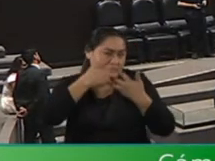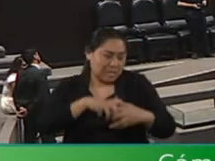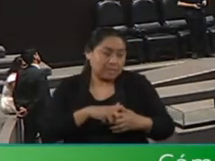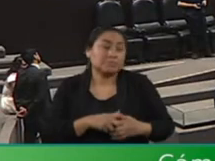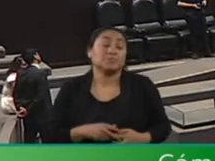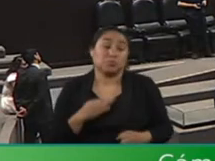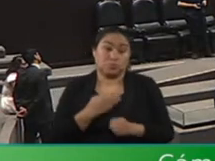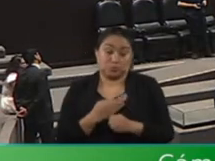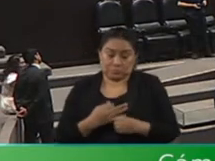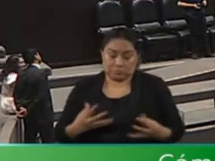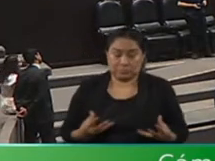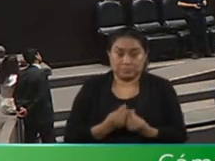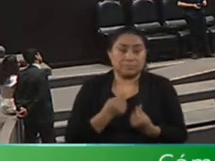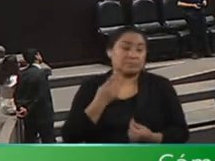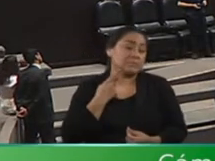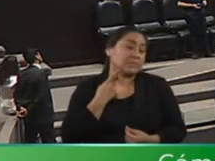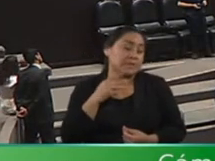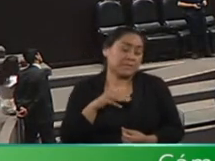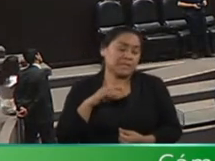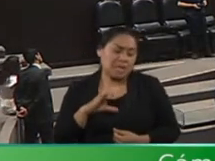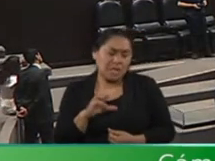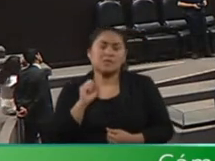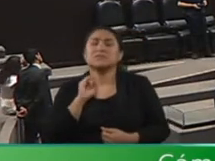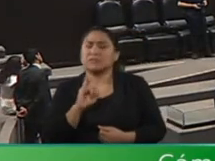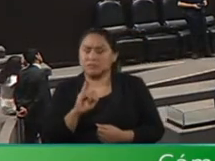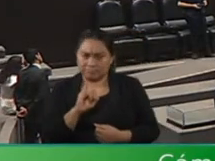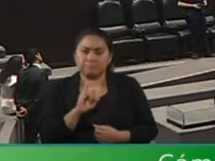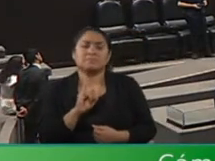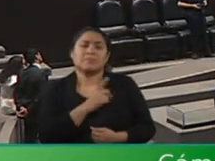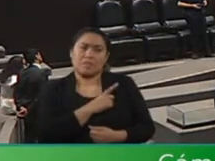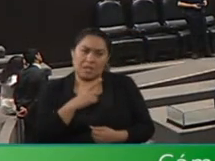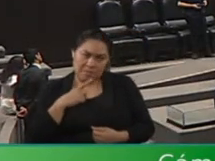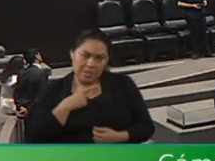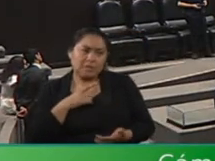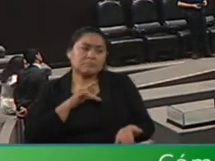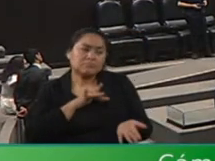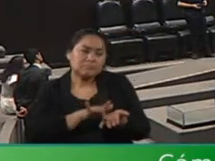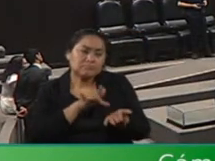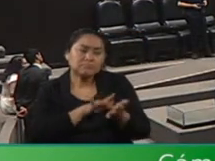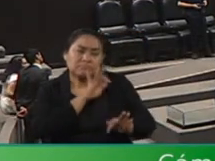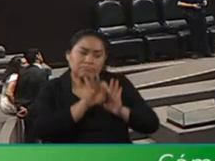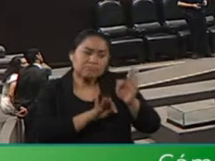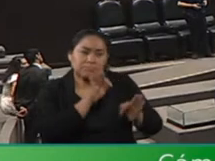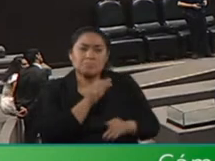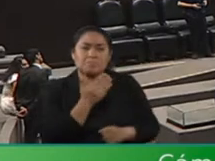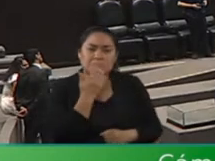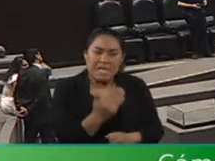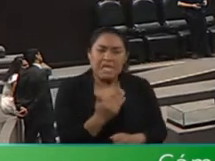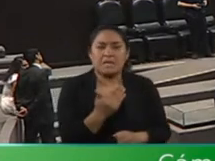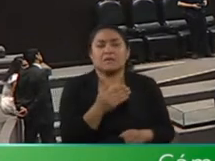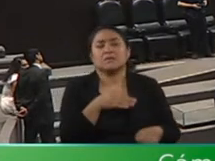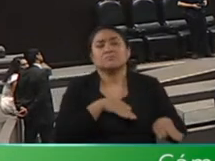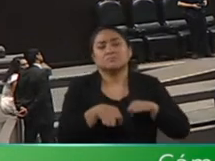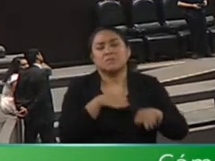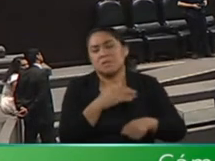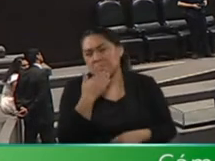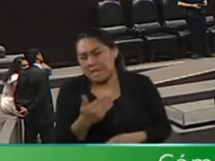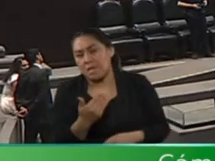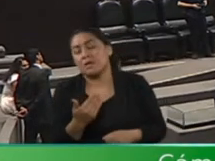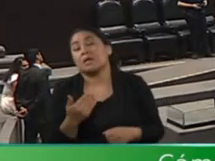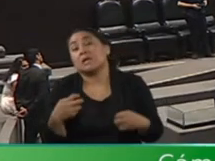movimiento ciudadano apostamos por la promoción de jornadas laborales dignas con menos estrés y mayor tiempo de